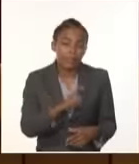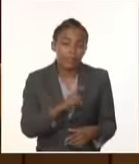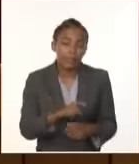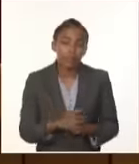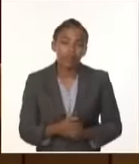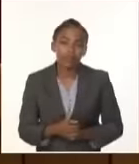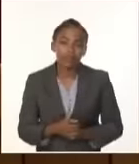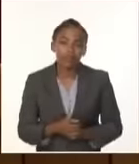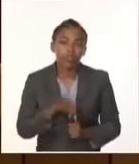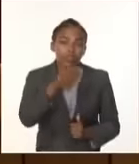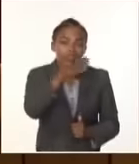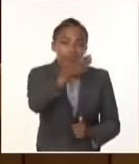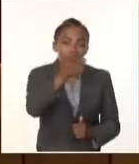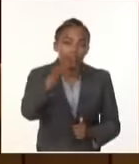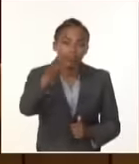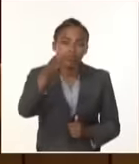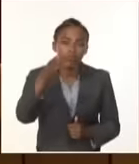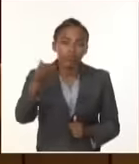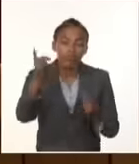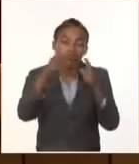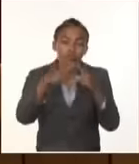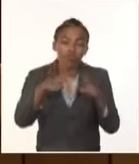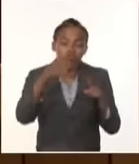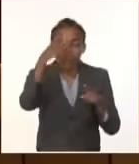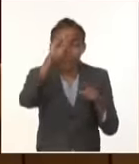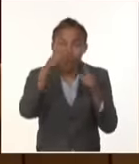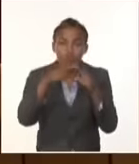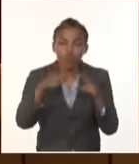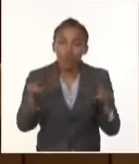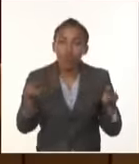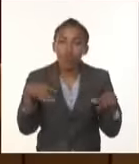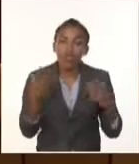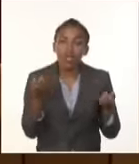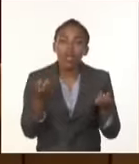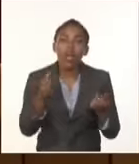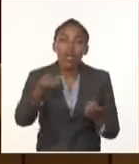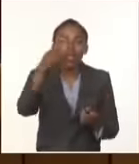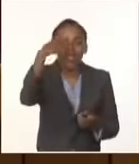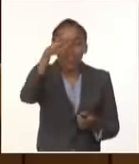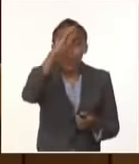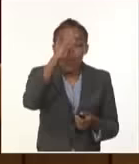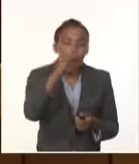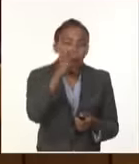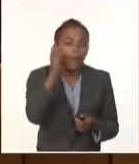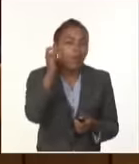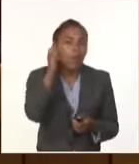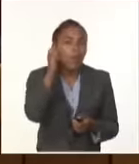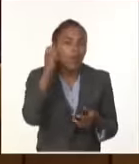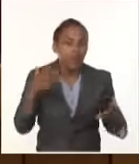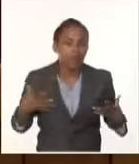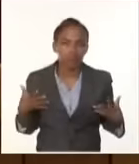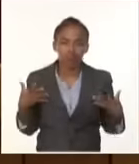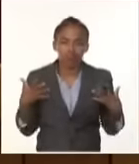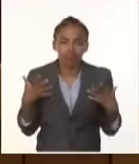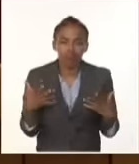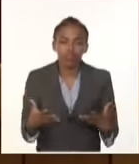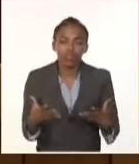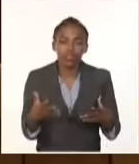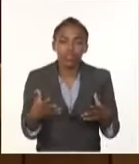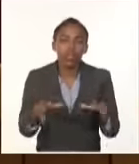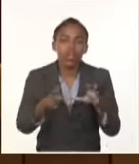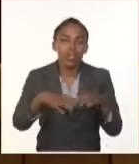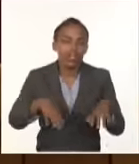Los recorridos nos dejan en claro que Cuba cuenta con mujeres y hombres capaces de sobreponerse a la inhumana